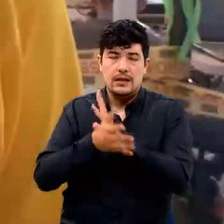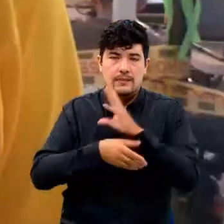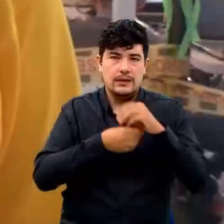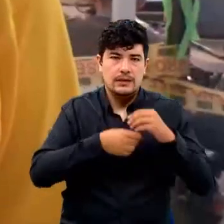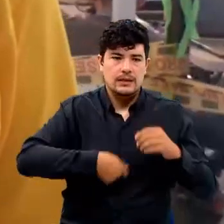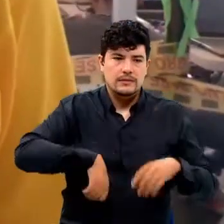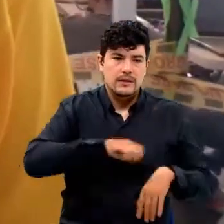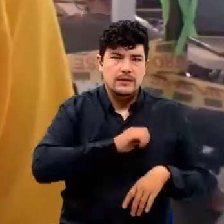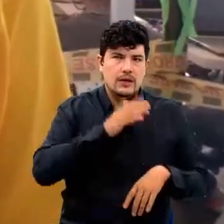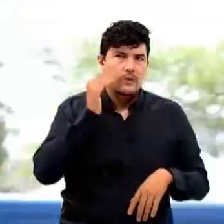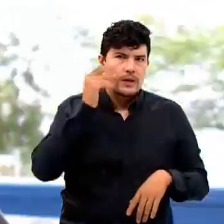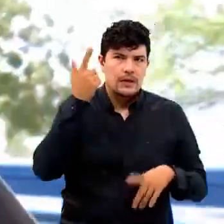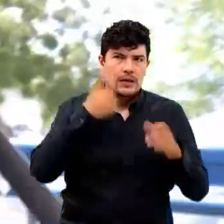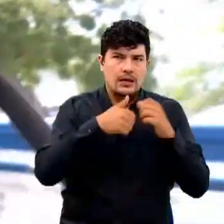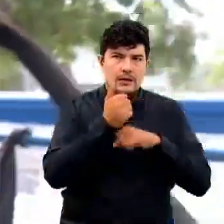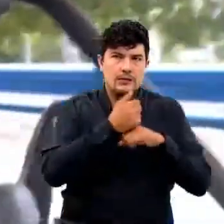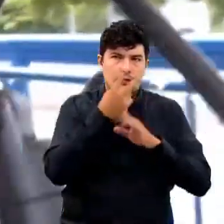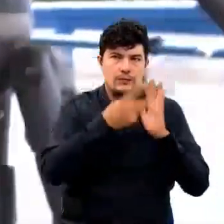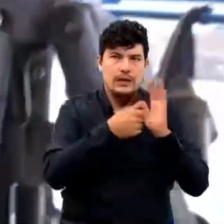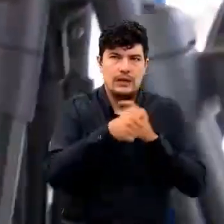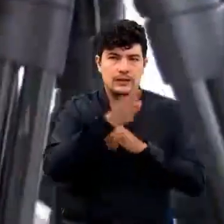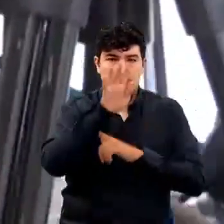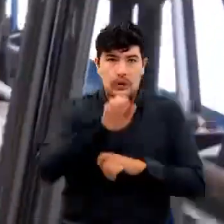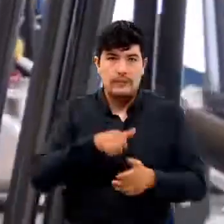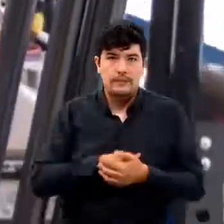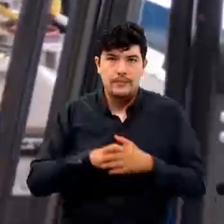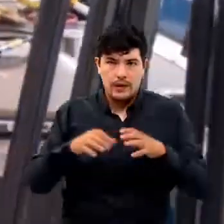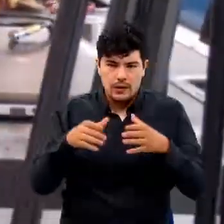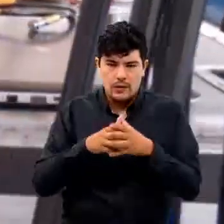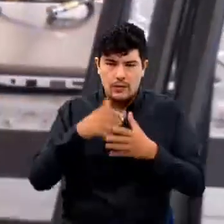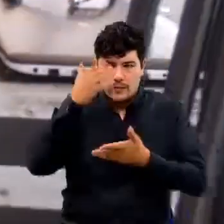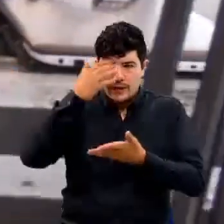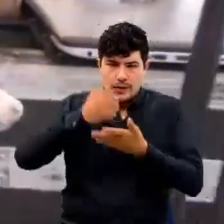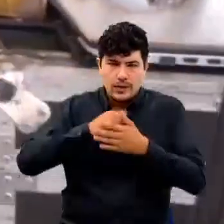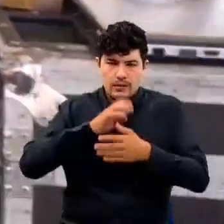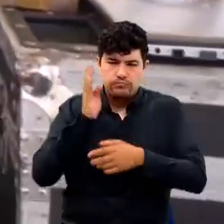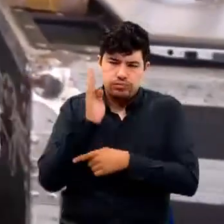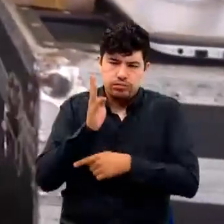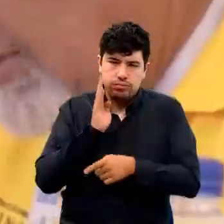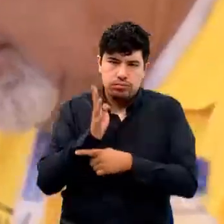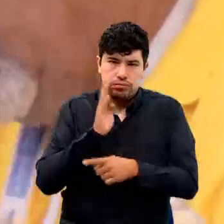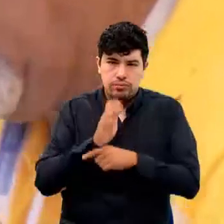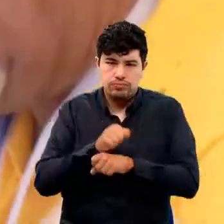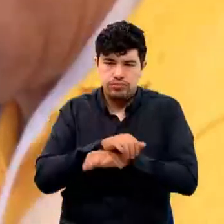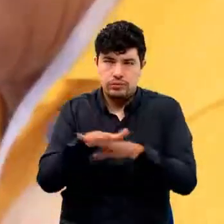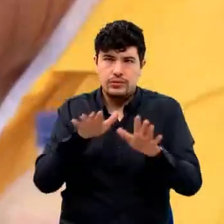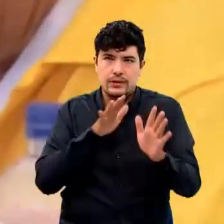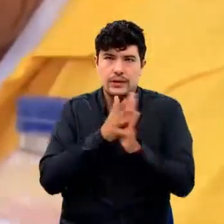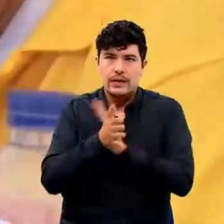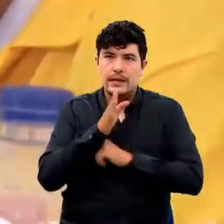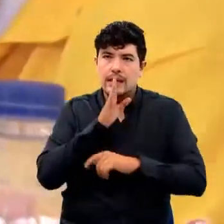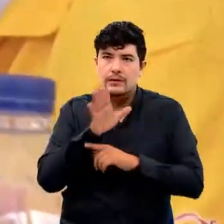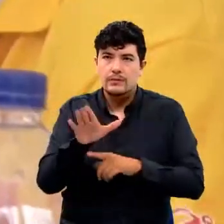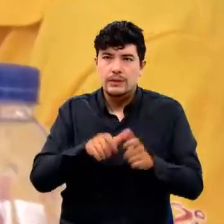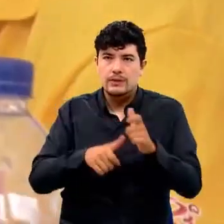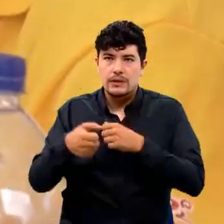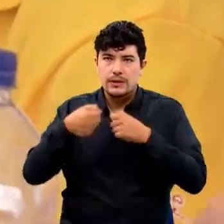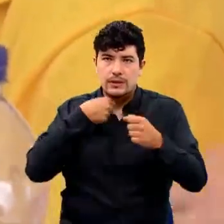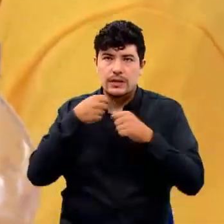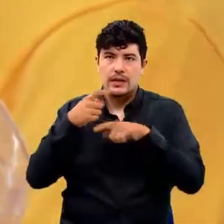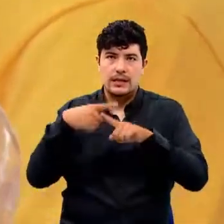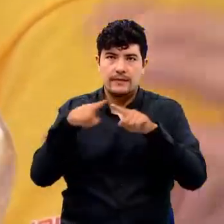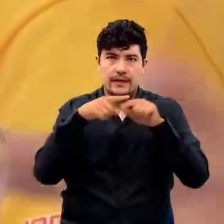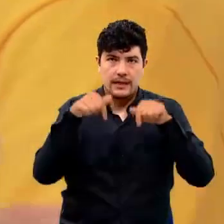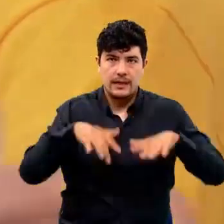España en el 2019. El grupo de comentaristas y relatores que llevan cada emoción de las competencias lo conforman periodistas de diferentes zonas